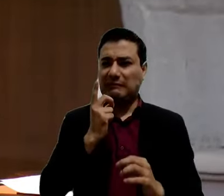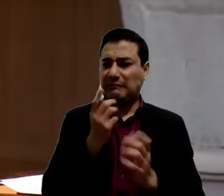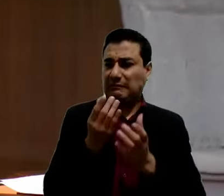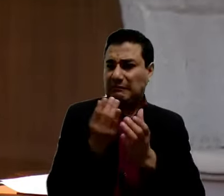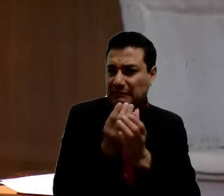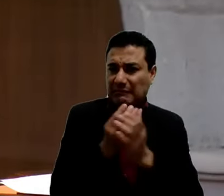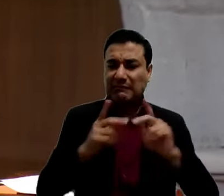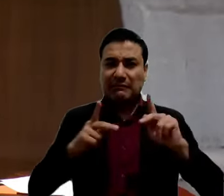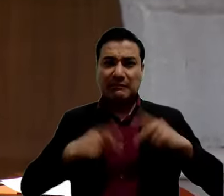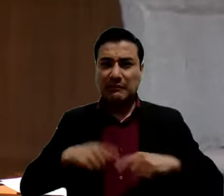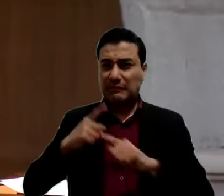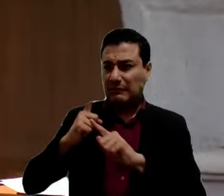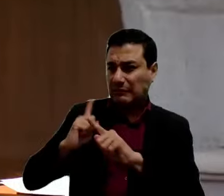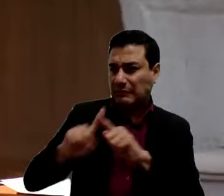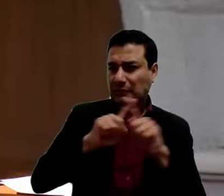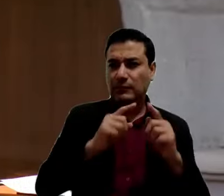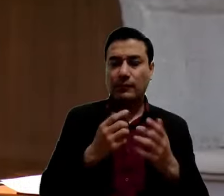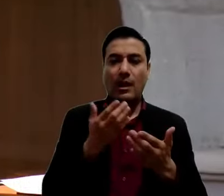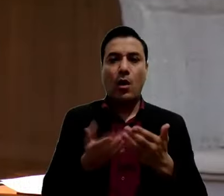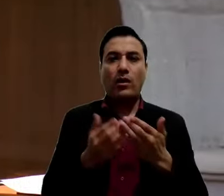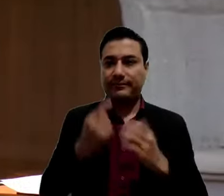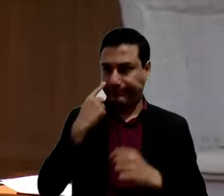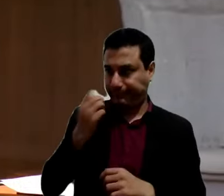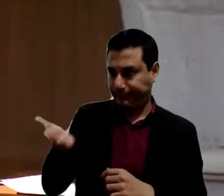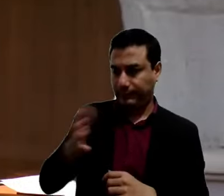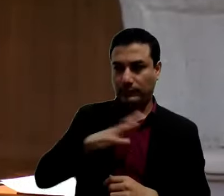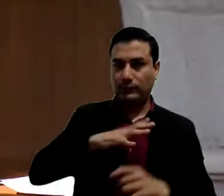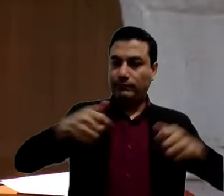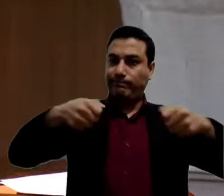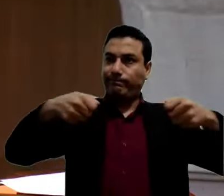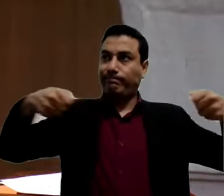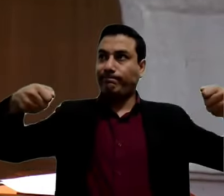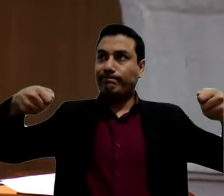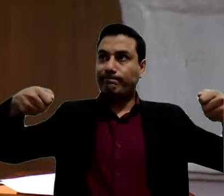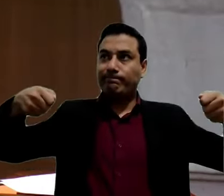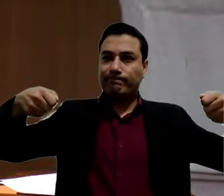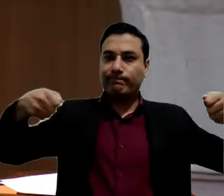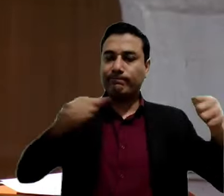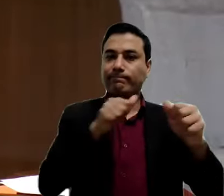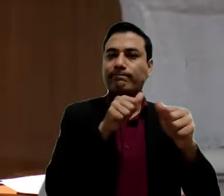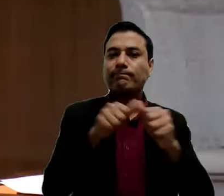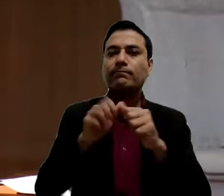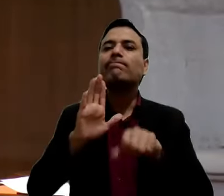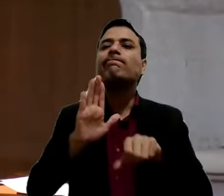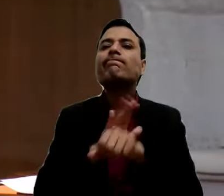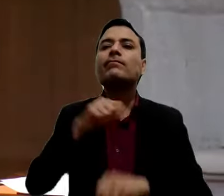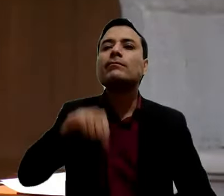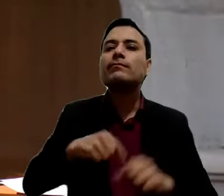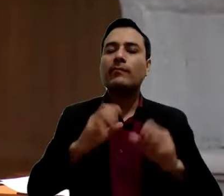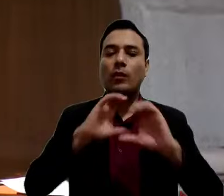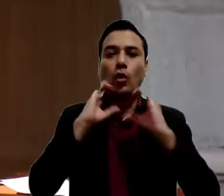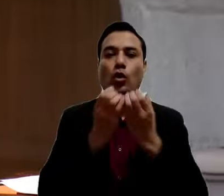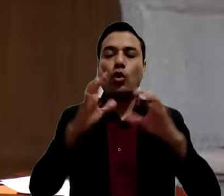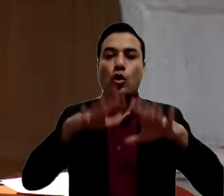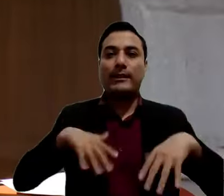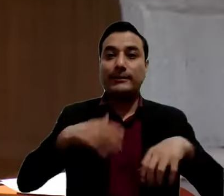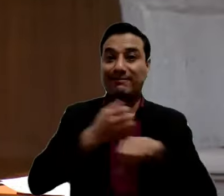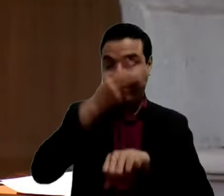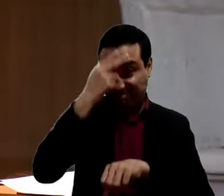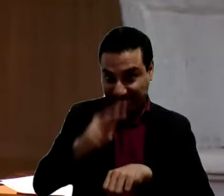por eso hoy tenemos estas Y estos carteles porque en el congreso del estado de México